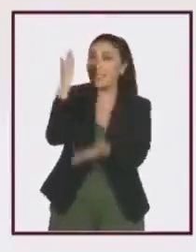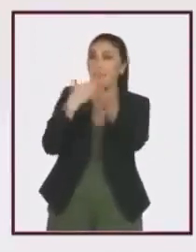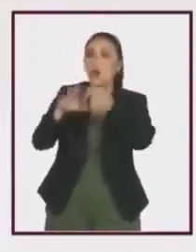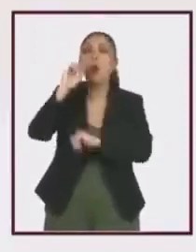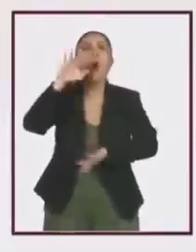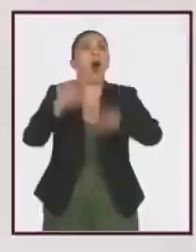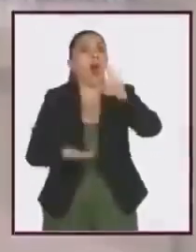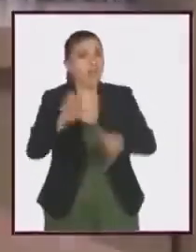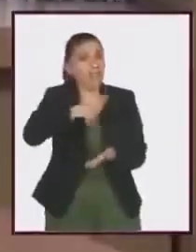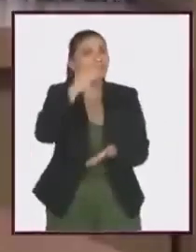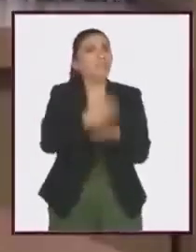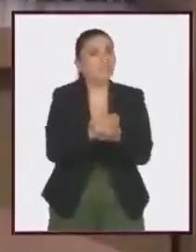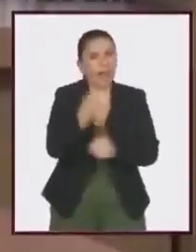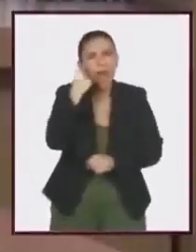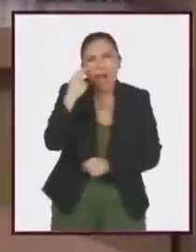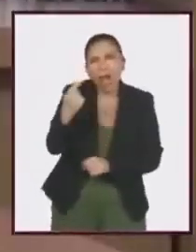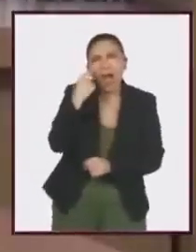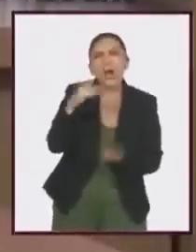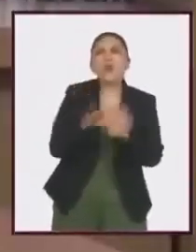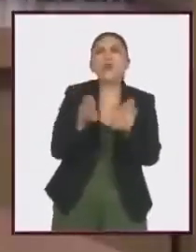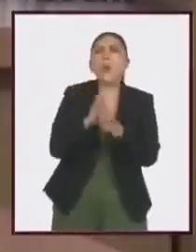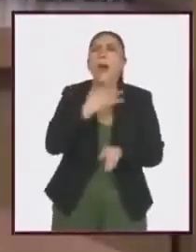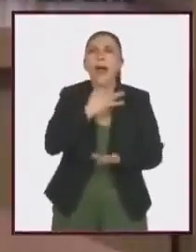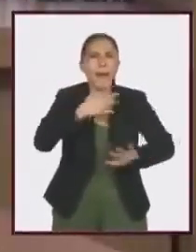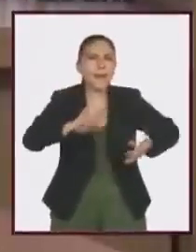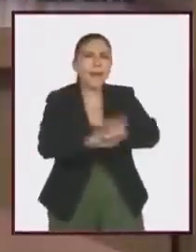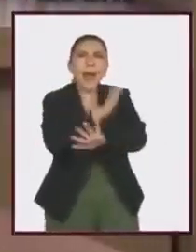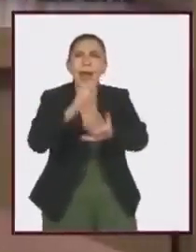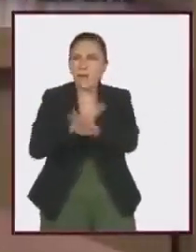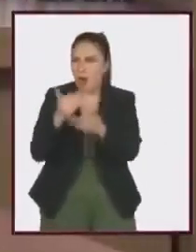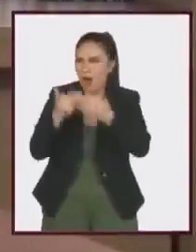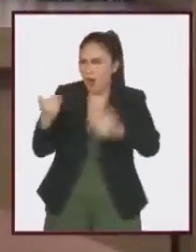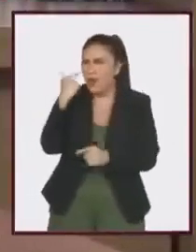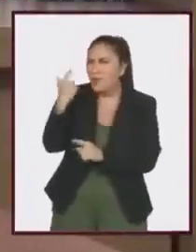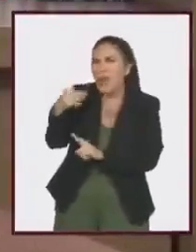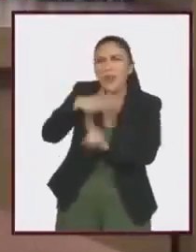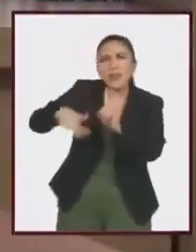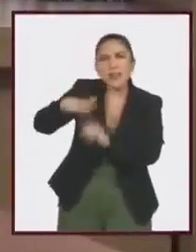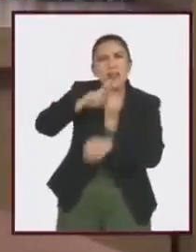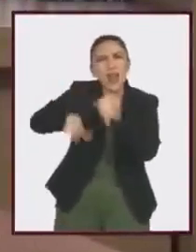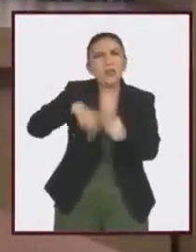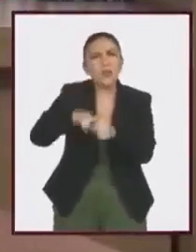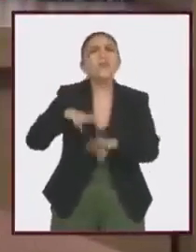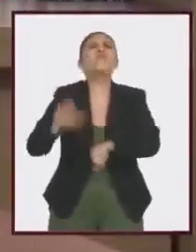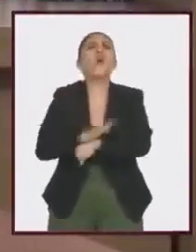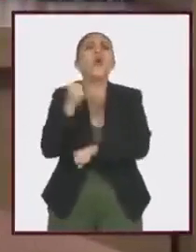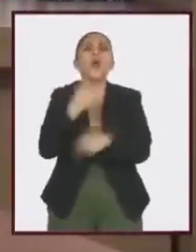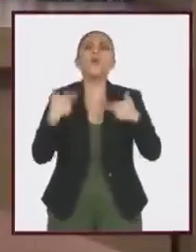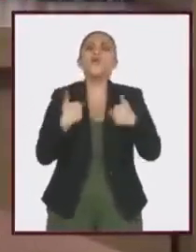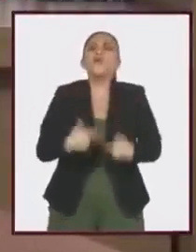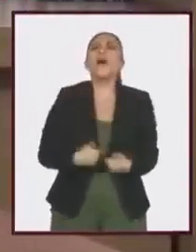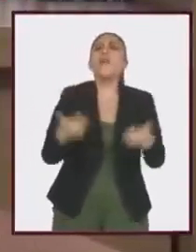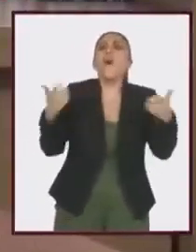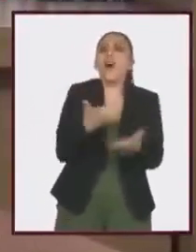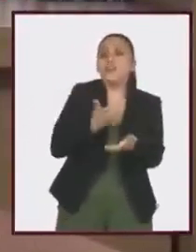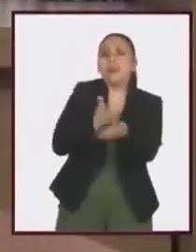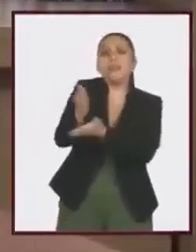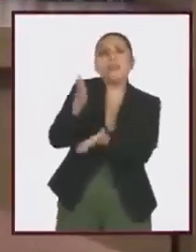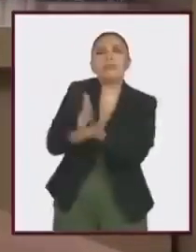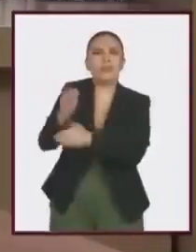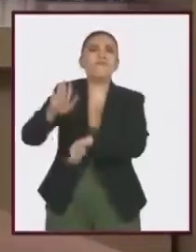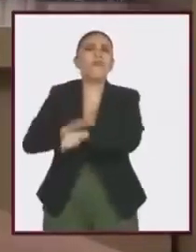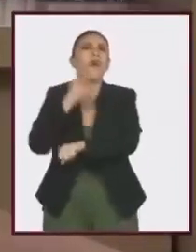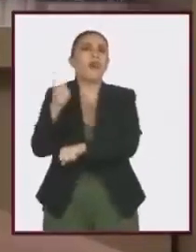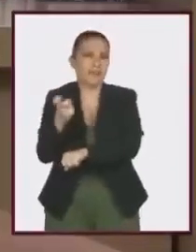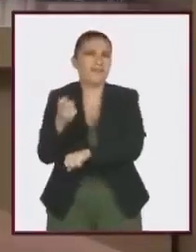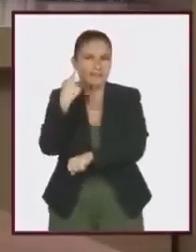Muchos de los cambios que hoy tenemos dentro del medio ambiente ha sido por la acción que el ser humano ha tenido sobre él.